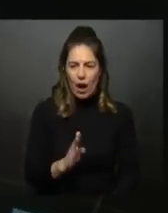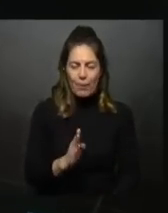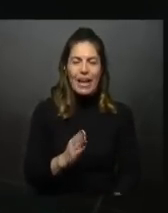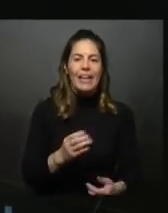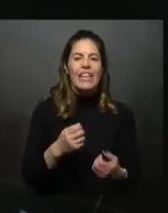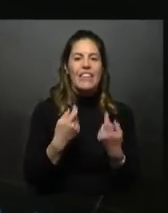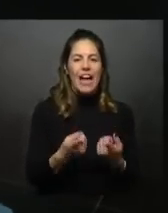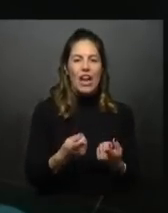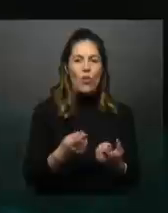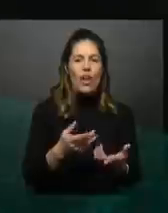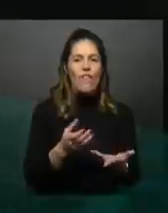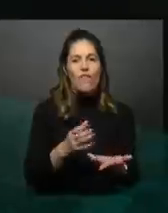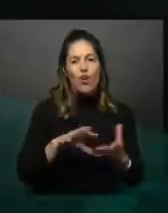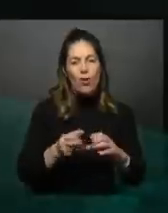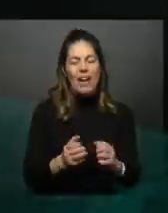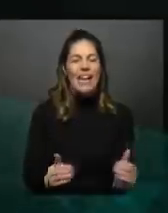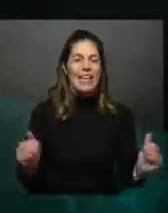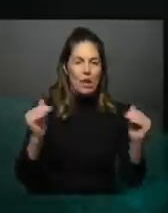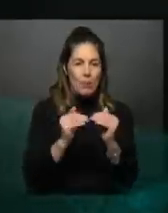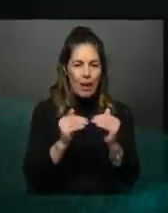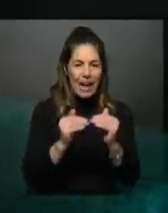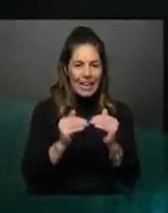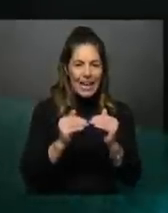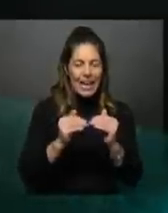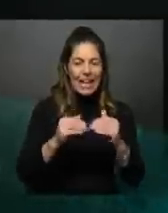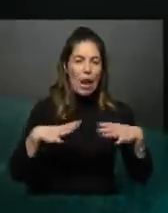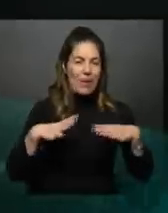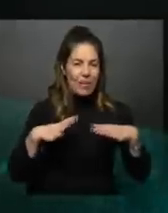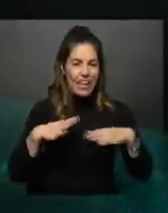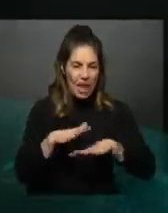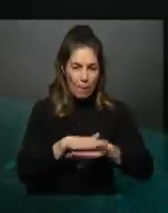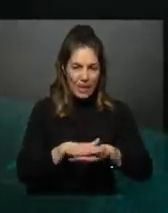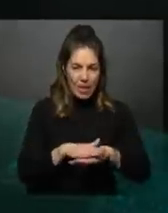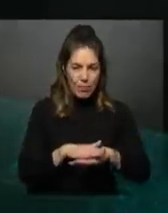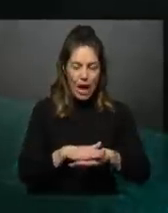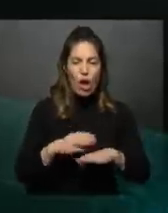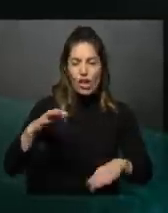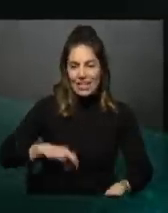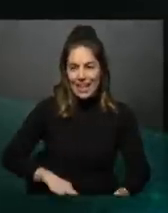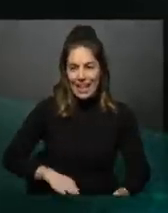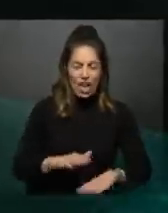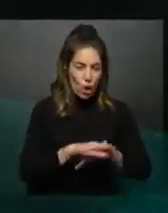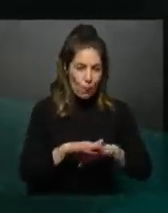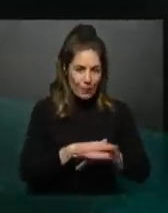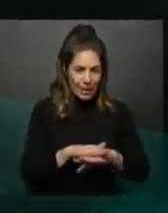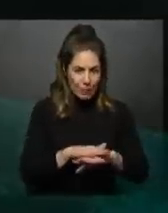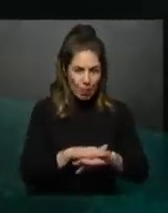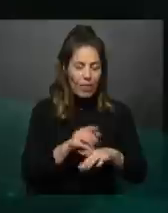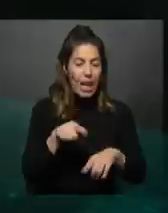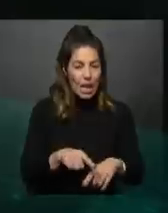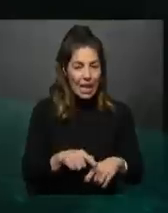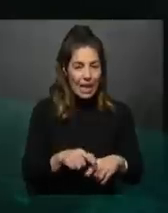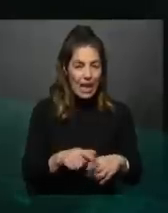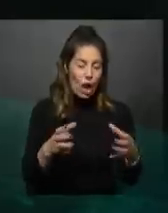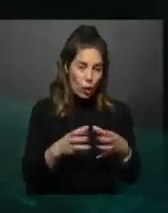equipare la facilidades mínimas con el salario mínimo nacional Sí desde la asociación de trabajadores de seguridad social gremio que impulsó